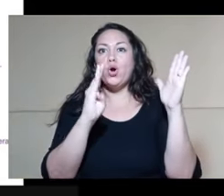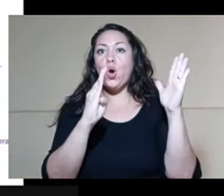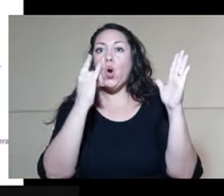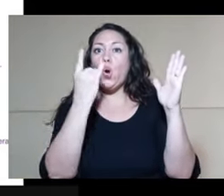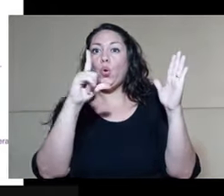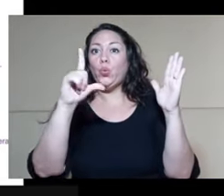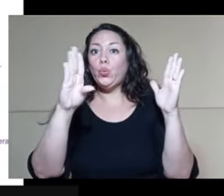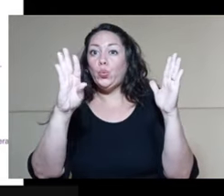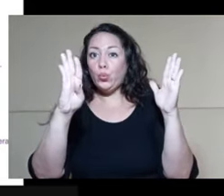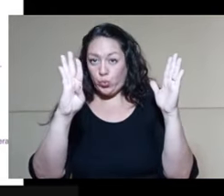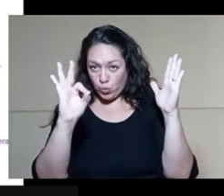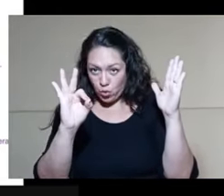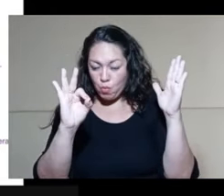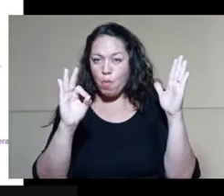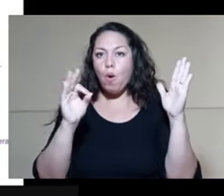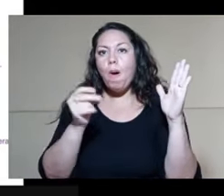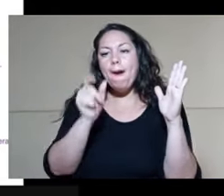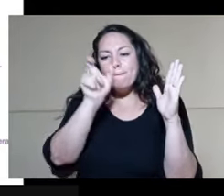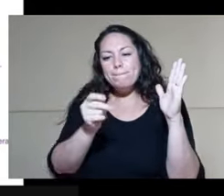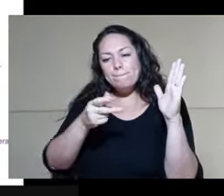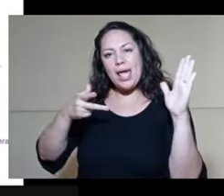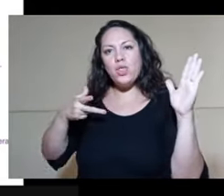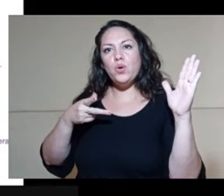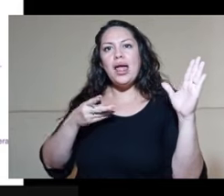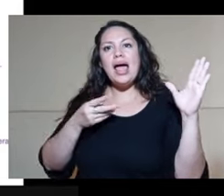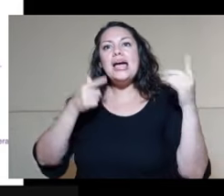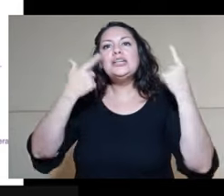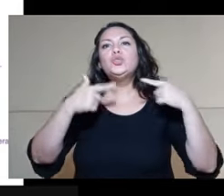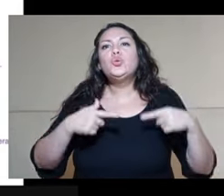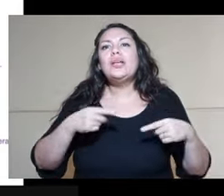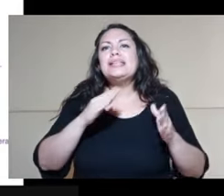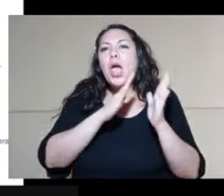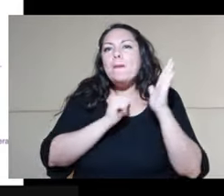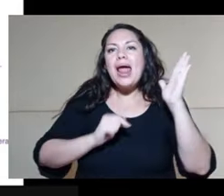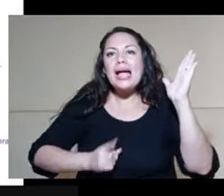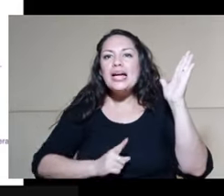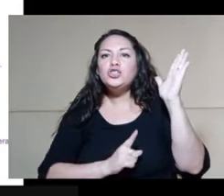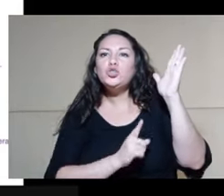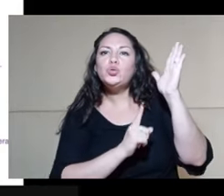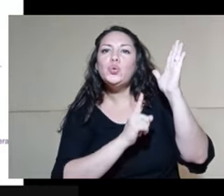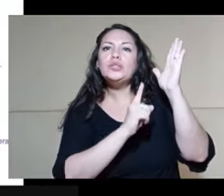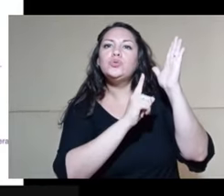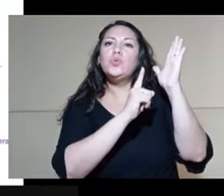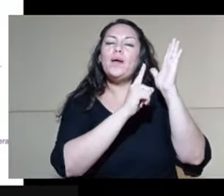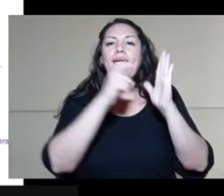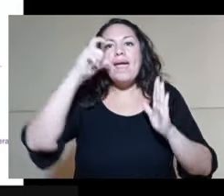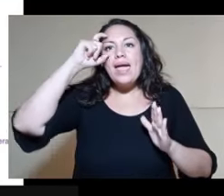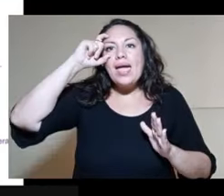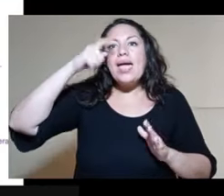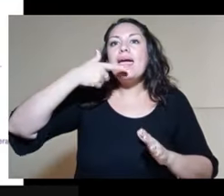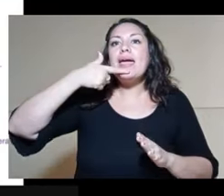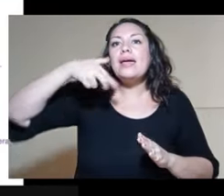se decusa. Y sube, fíjense, por la parte, ¿no es cierto? Por la sustancia blanca, sube. Y este es el haz espinotalámico lateral. Si es